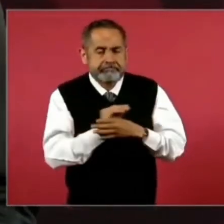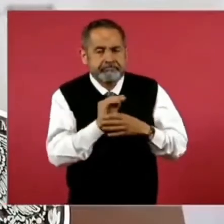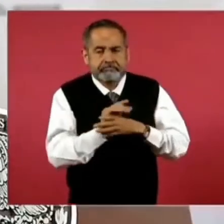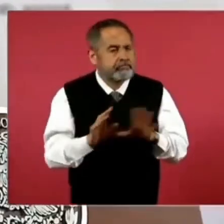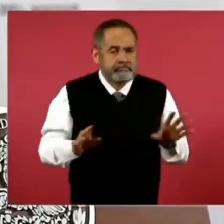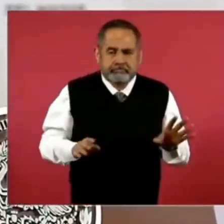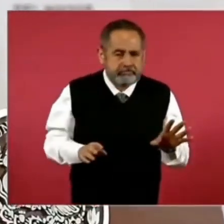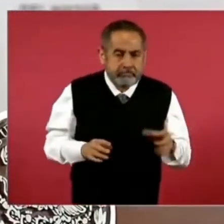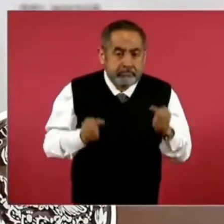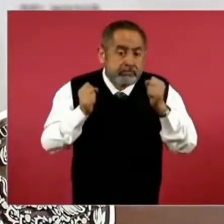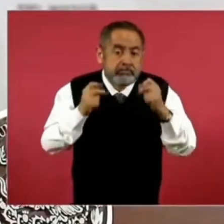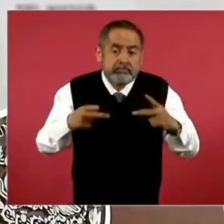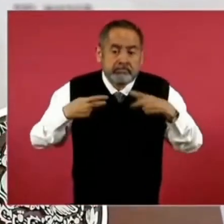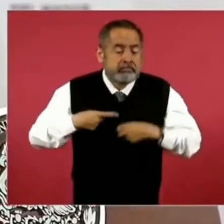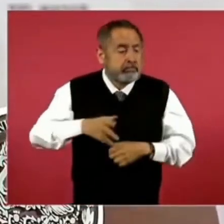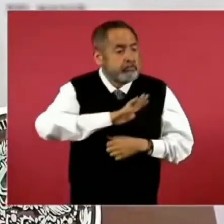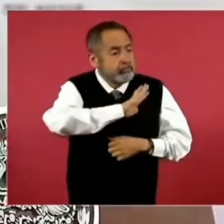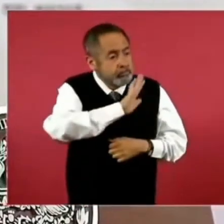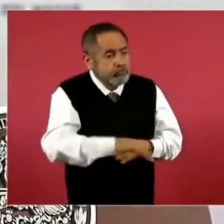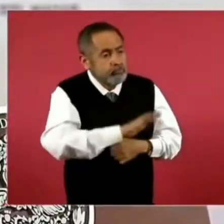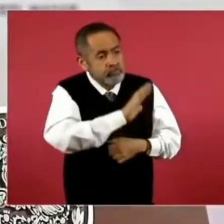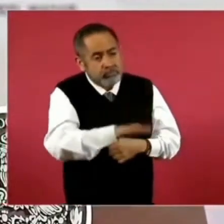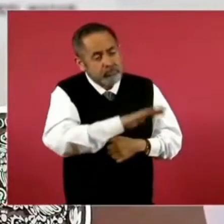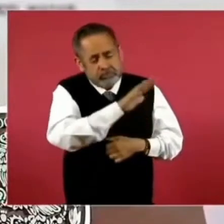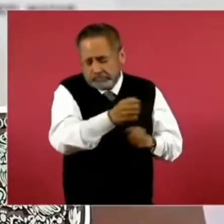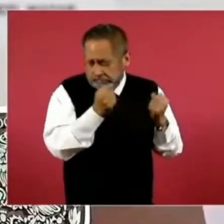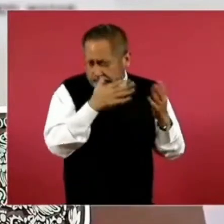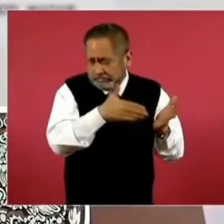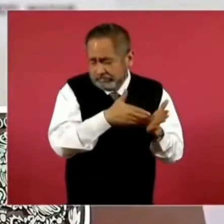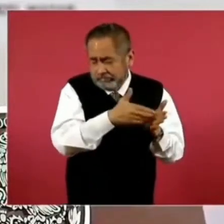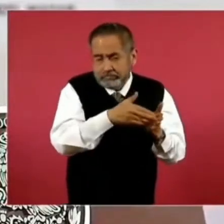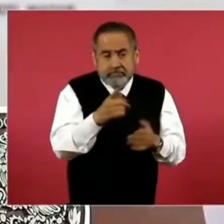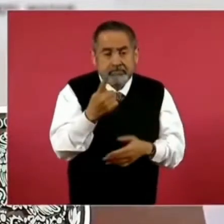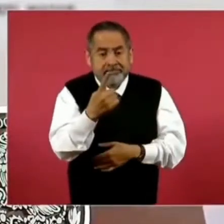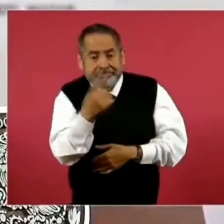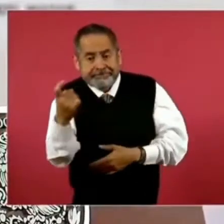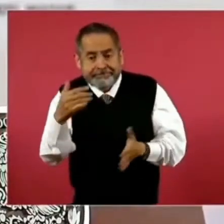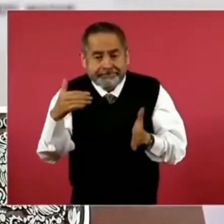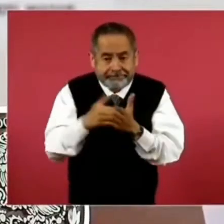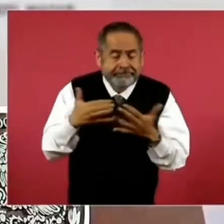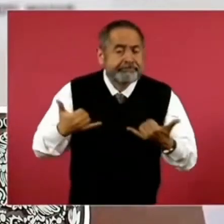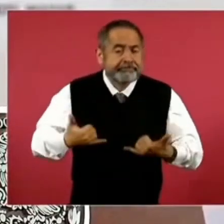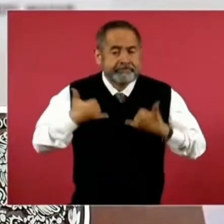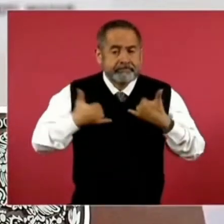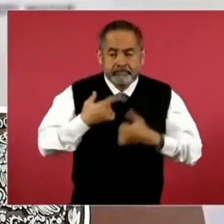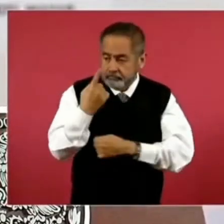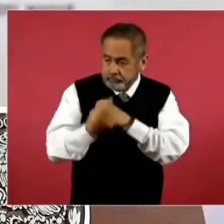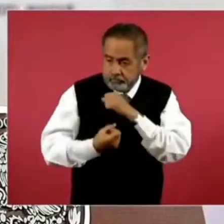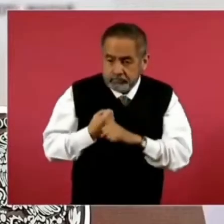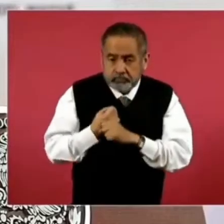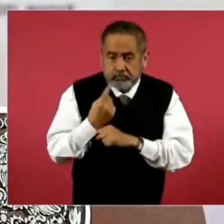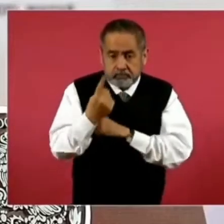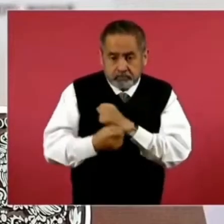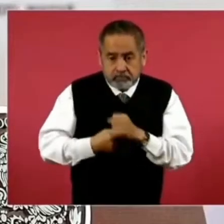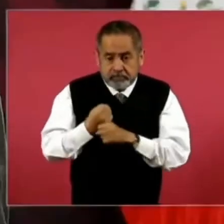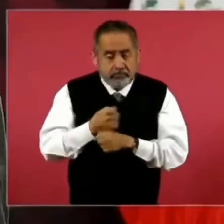cuando perdían la vida por consumo de fentanilo 100,000 jóvenes cada año en Estados